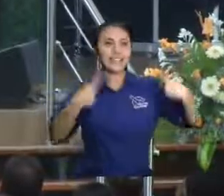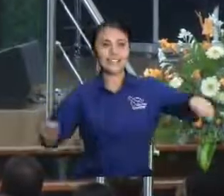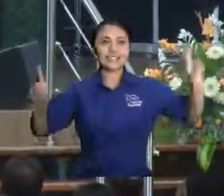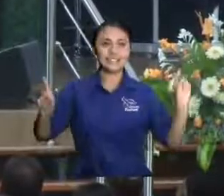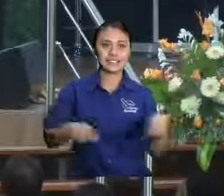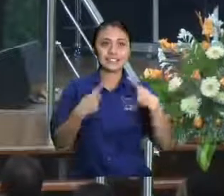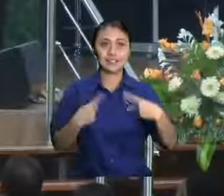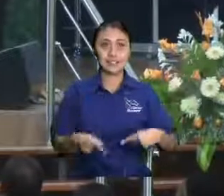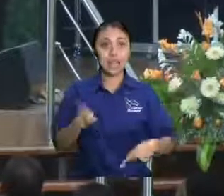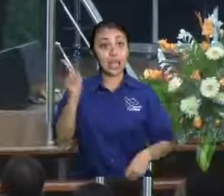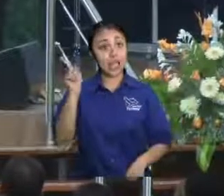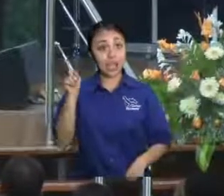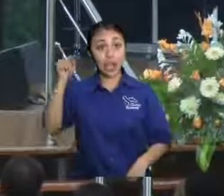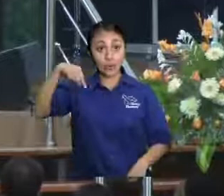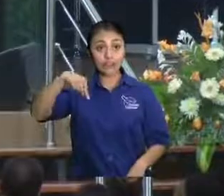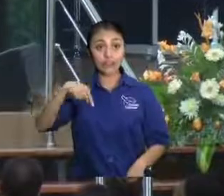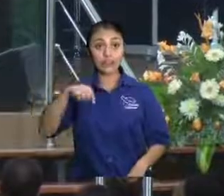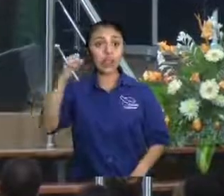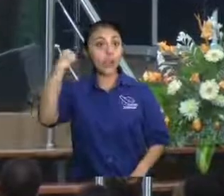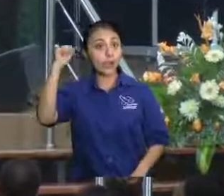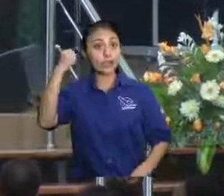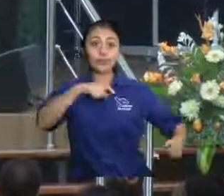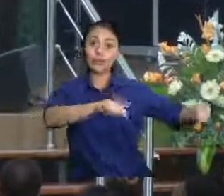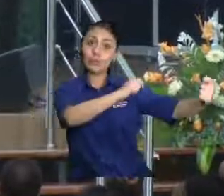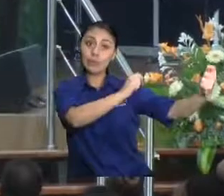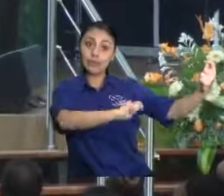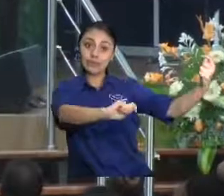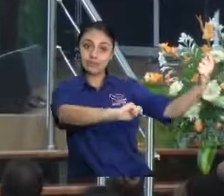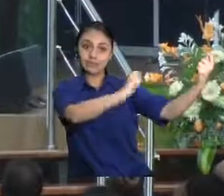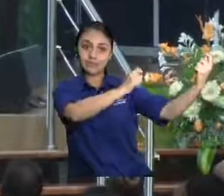chate una con el violín, así.